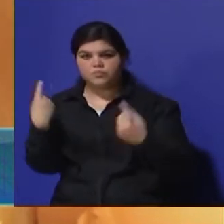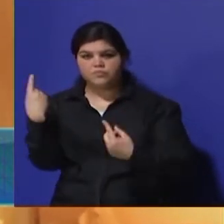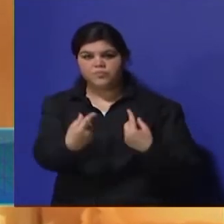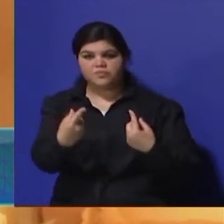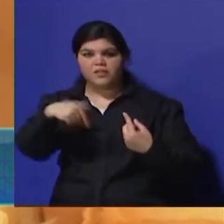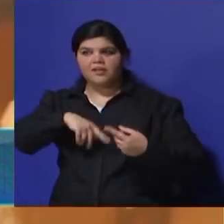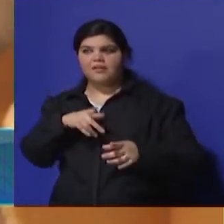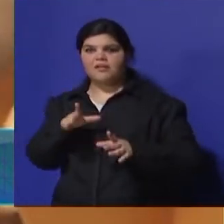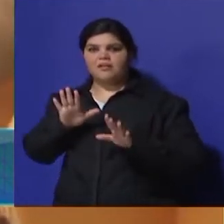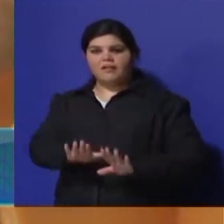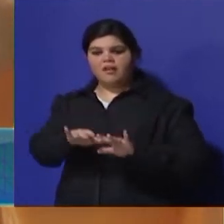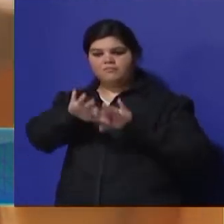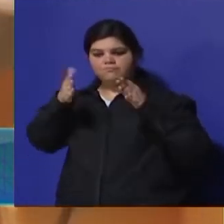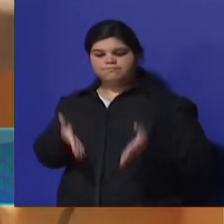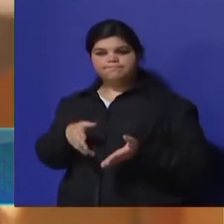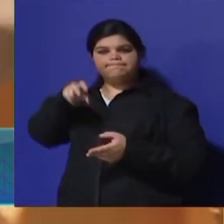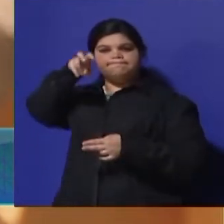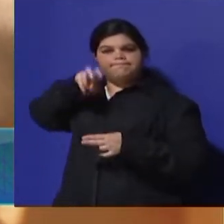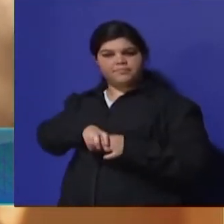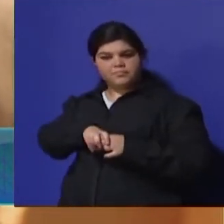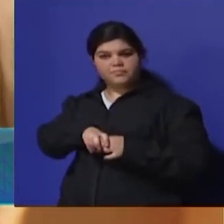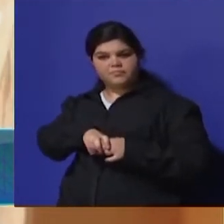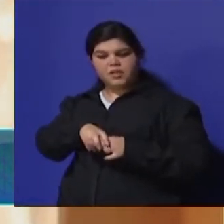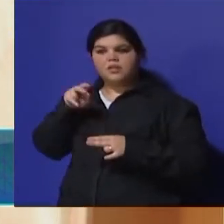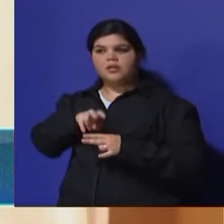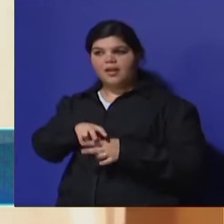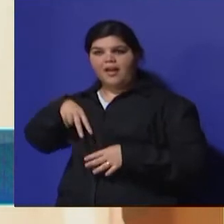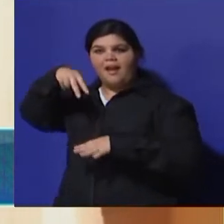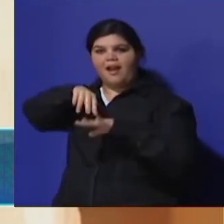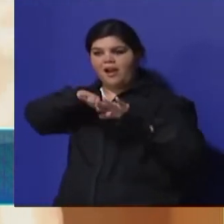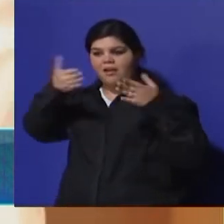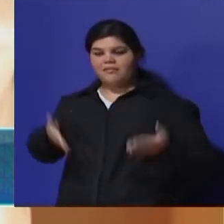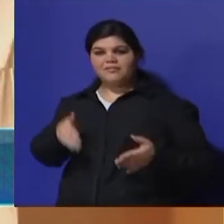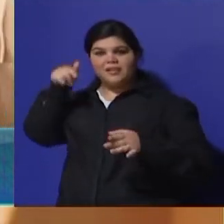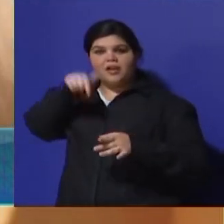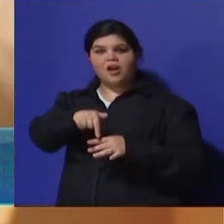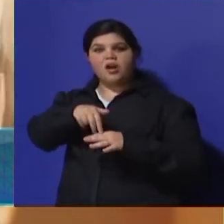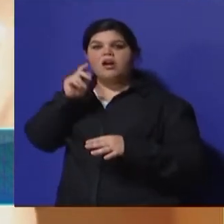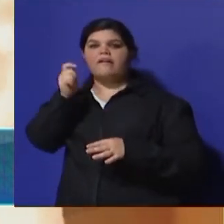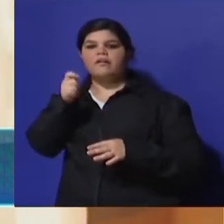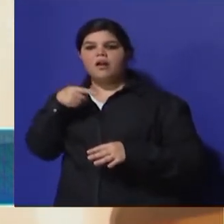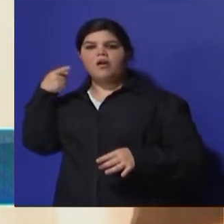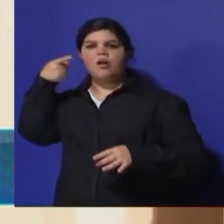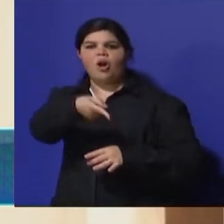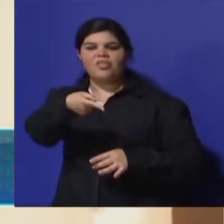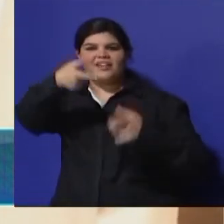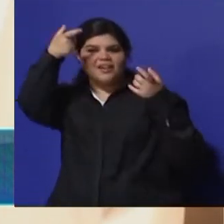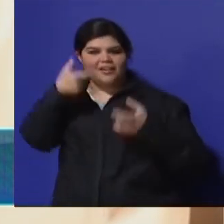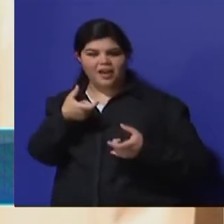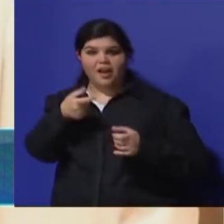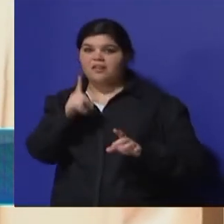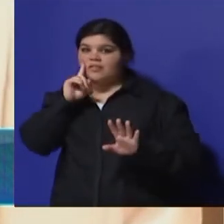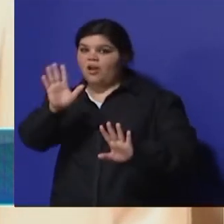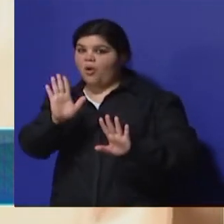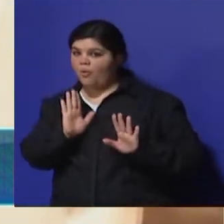como una especie de tronito armado en esa butaca y desde arriba del escenario, ¿a quién dispara el bufón siempre? Al rey. Así que atento el público porque